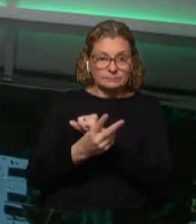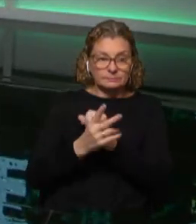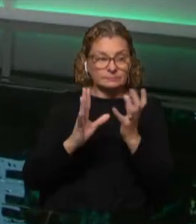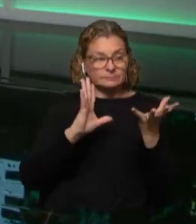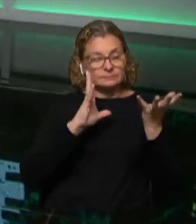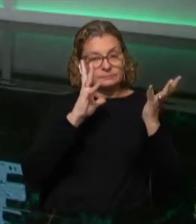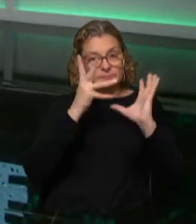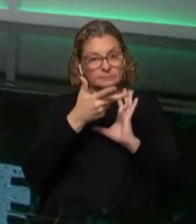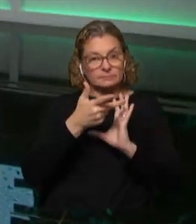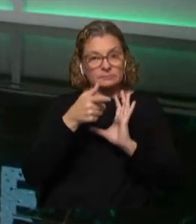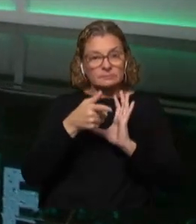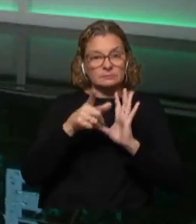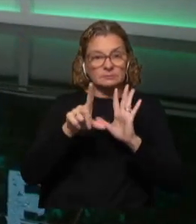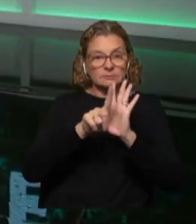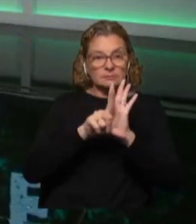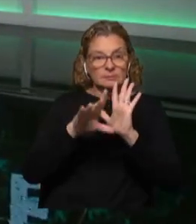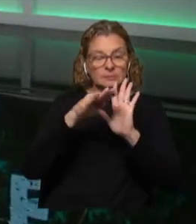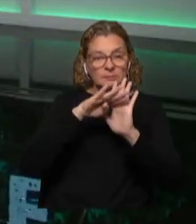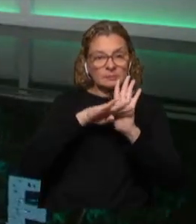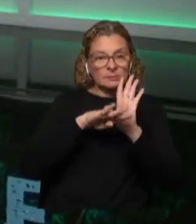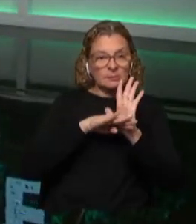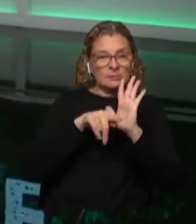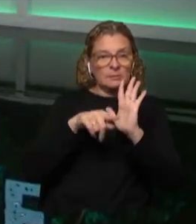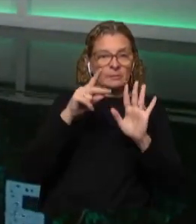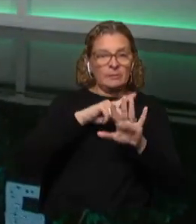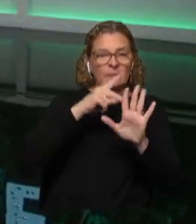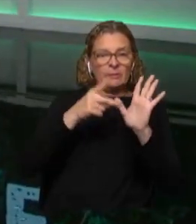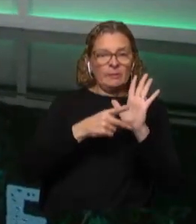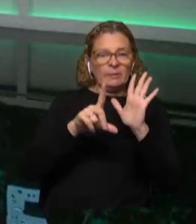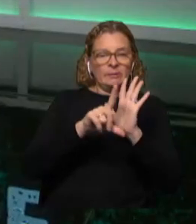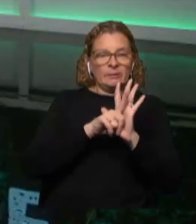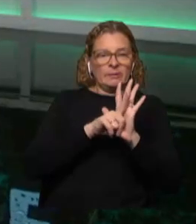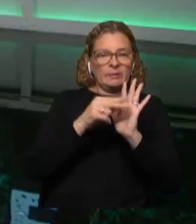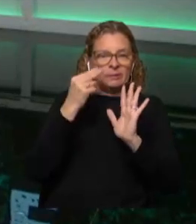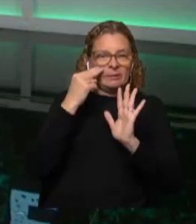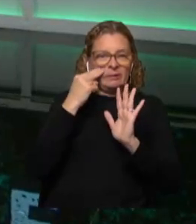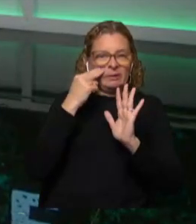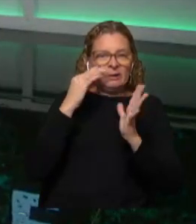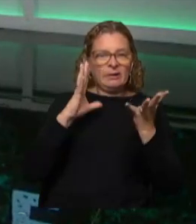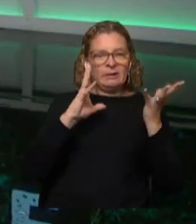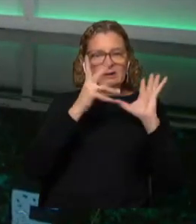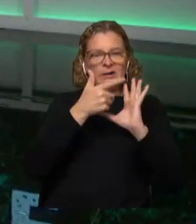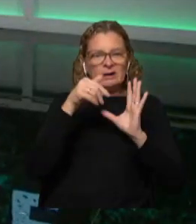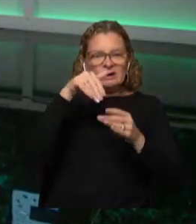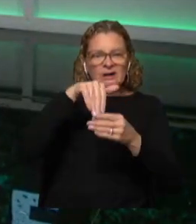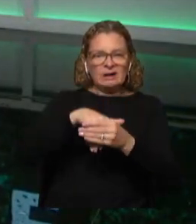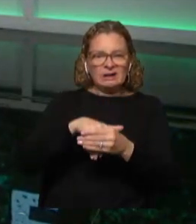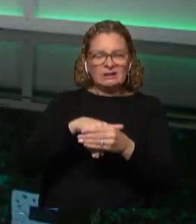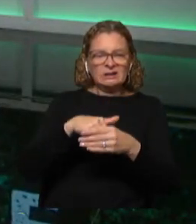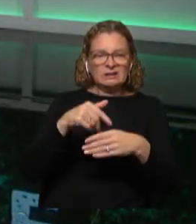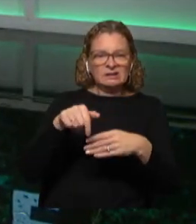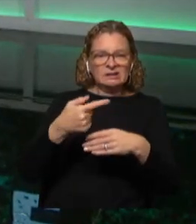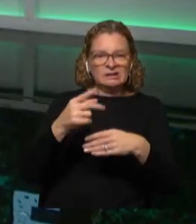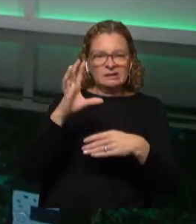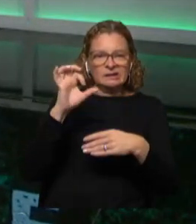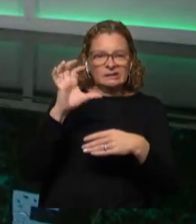ambiente, en lo que es nuestra legislación. Y es este proyecto de ley de delitos ambientales que se va a estar votando próximamente en